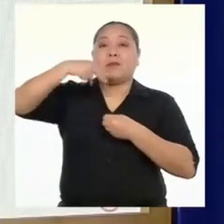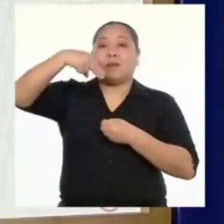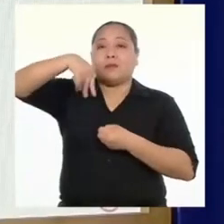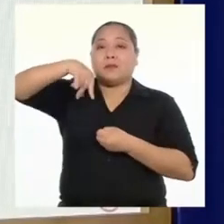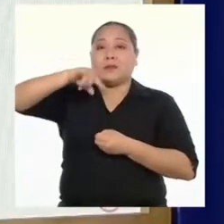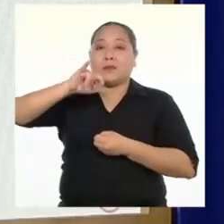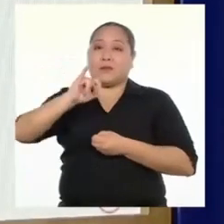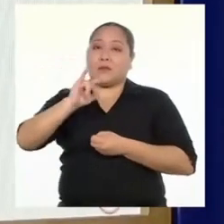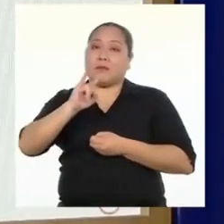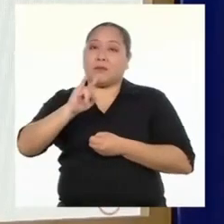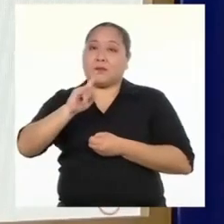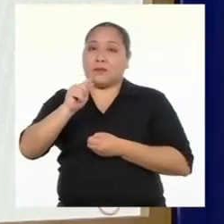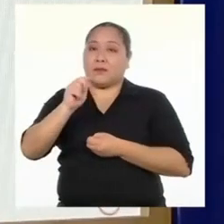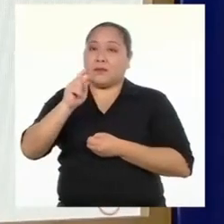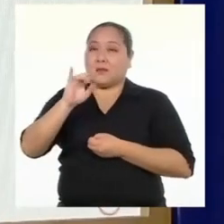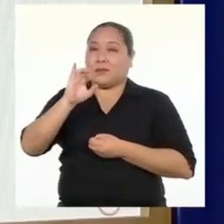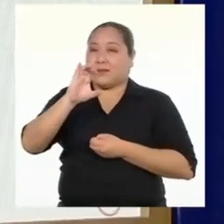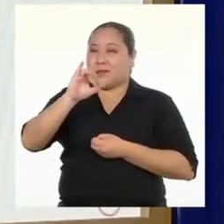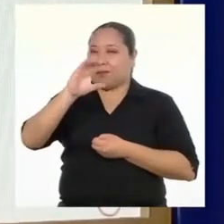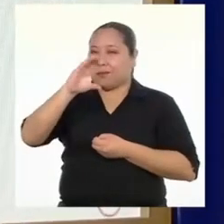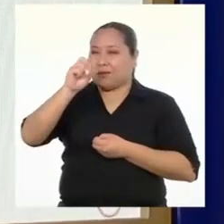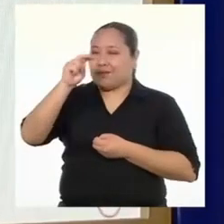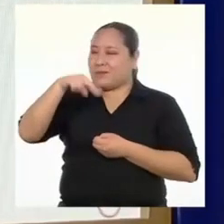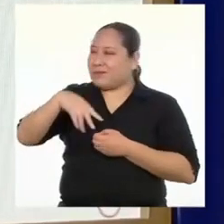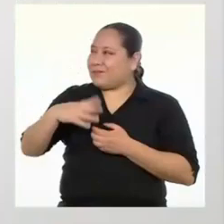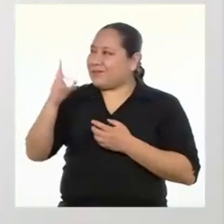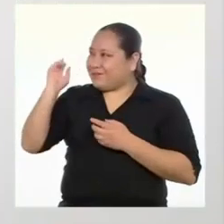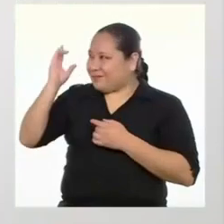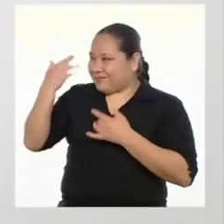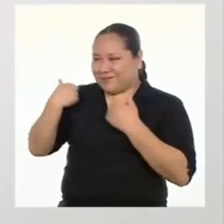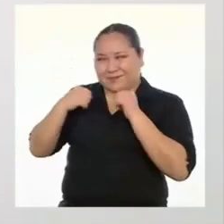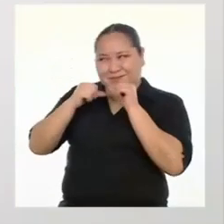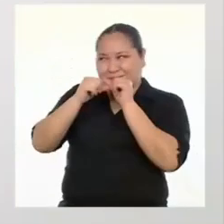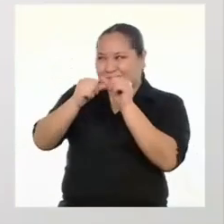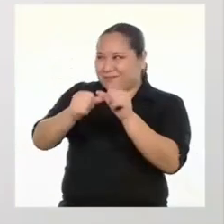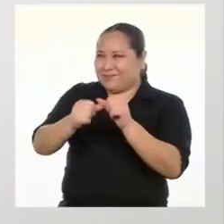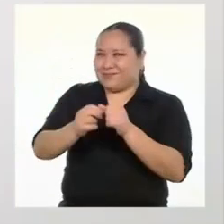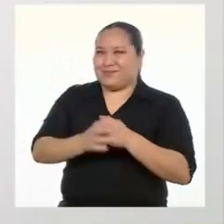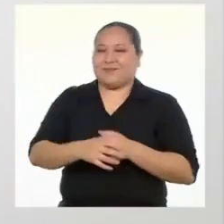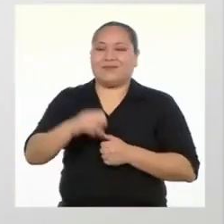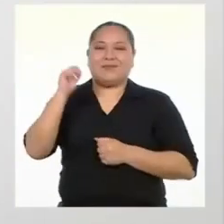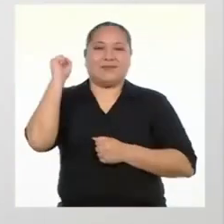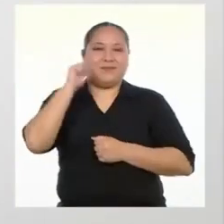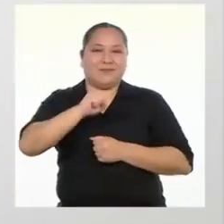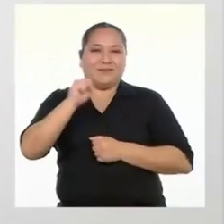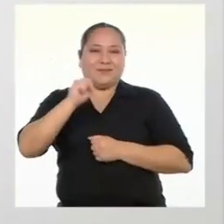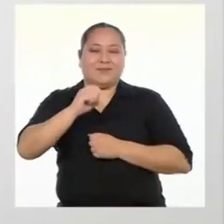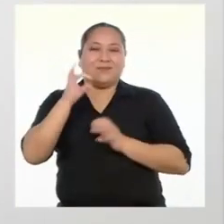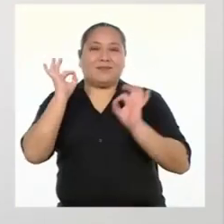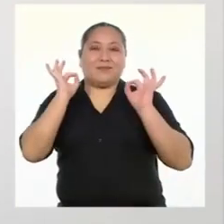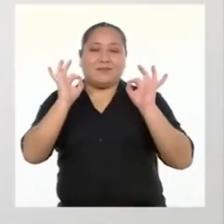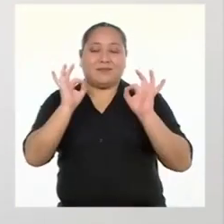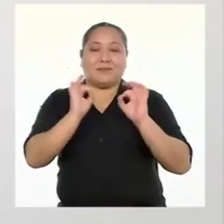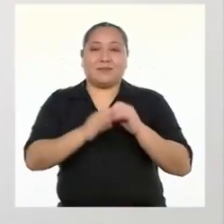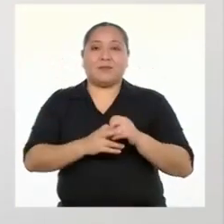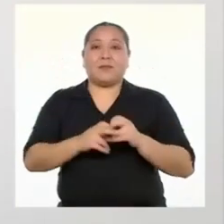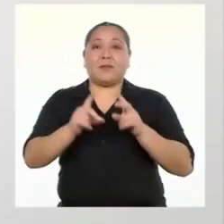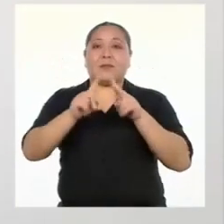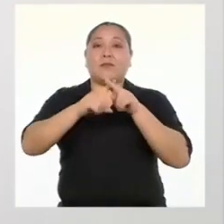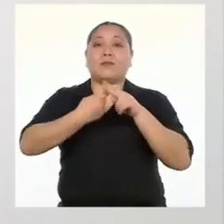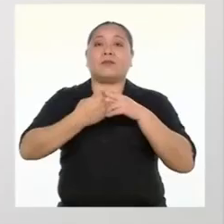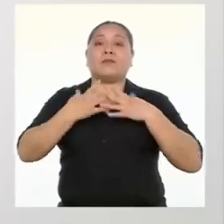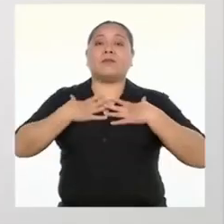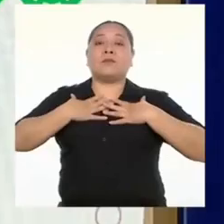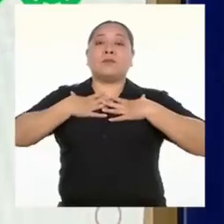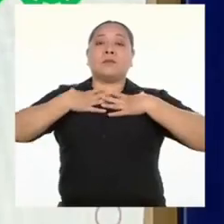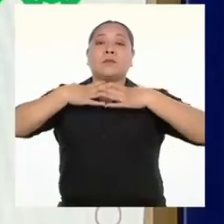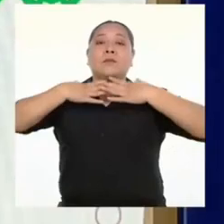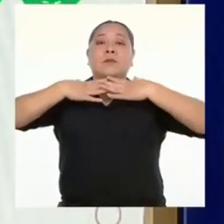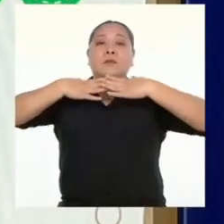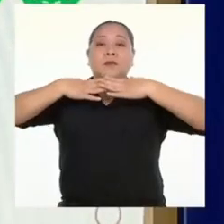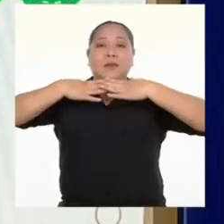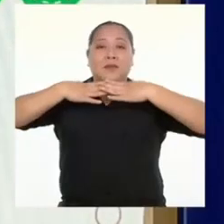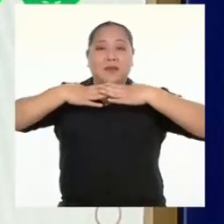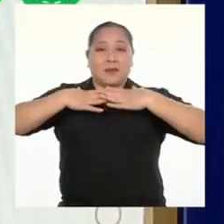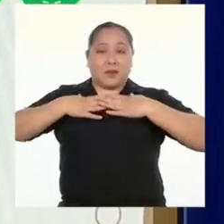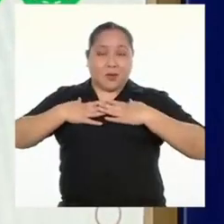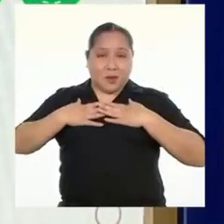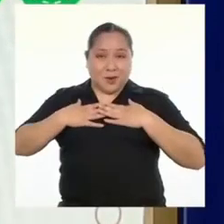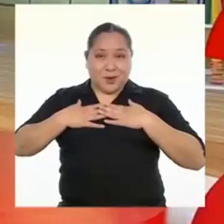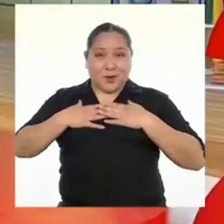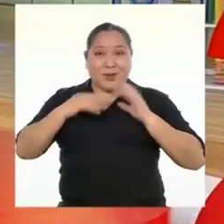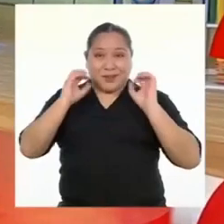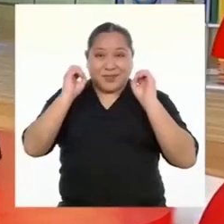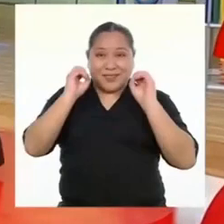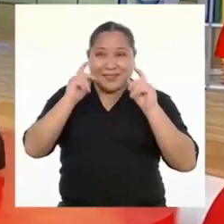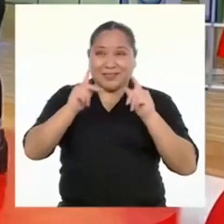detalle. Profesora, ya podemos continuar. Estupendo. Vamos a empezar con la respiración, ¿te parece? De